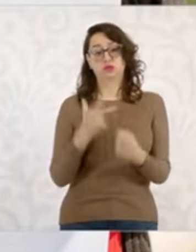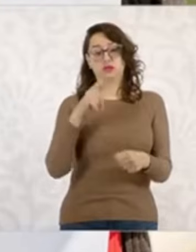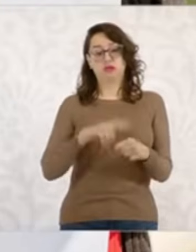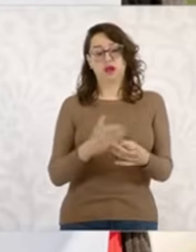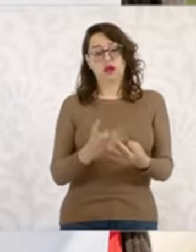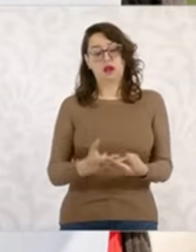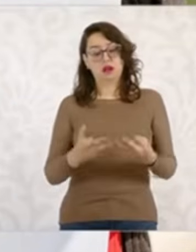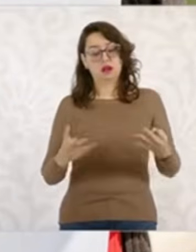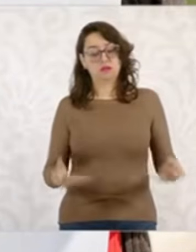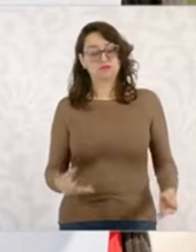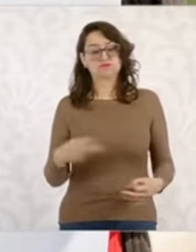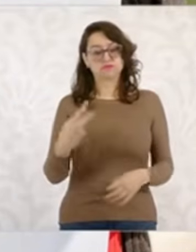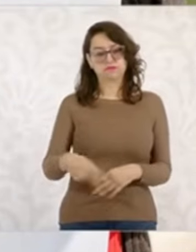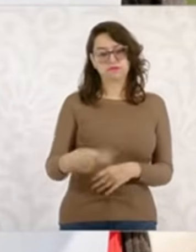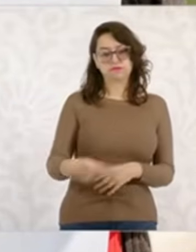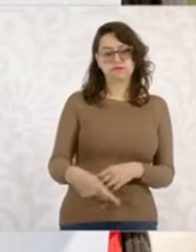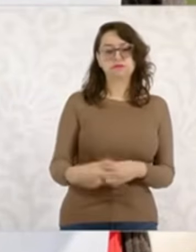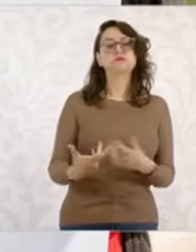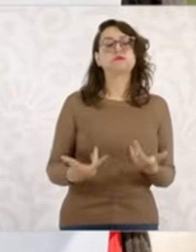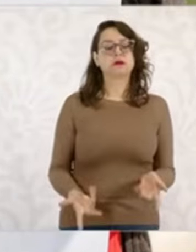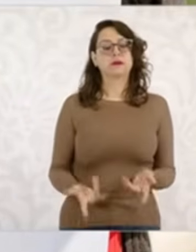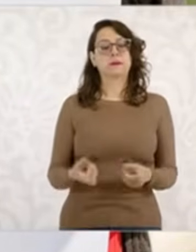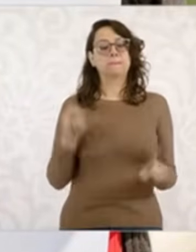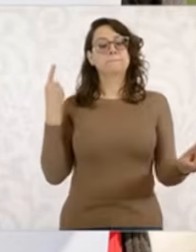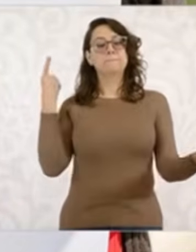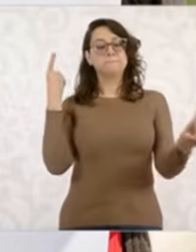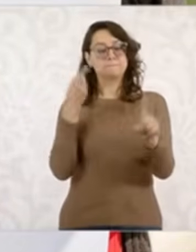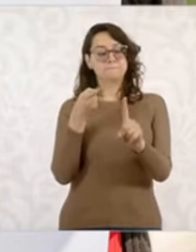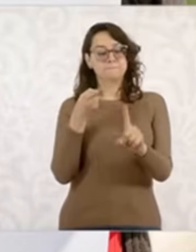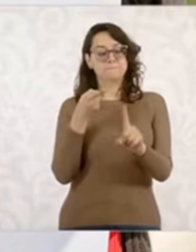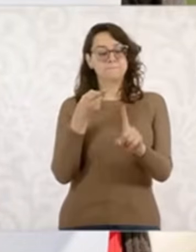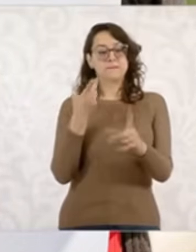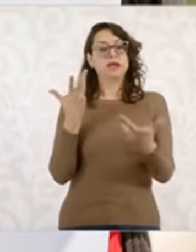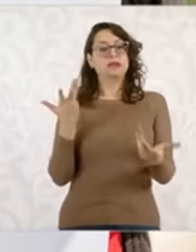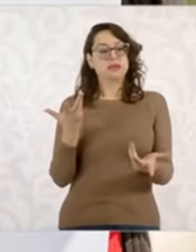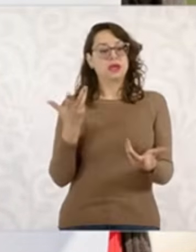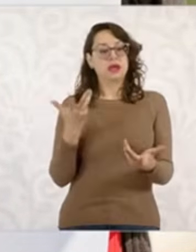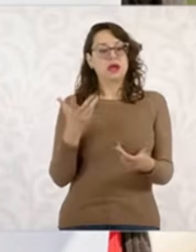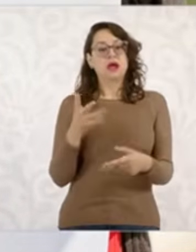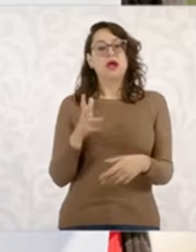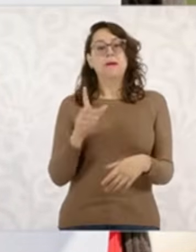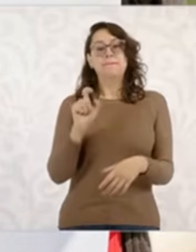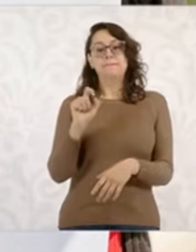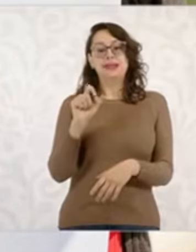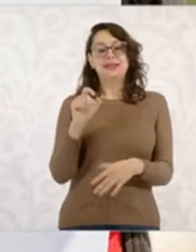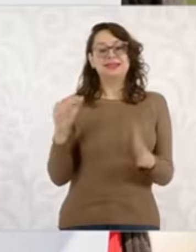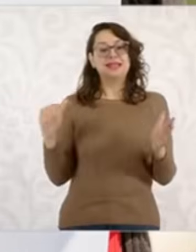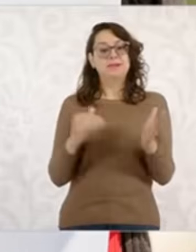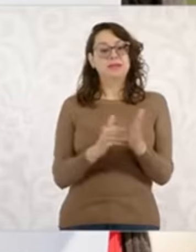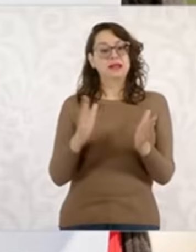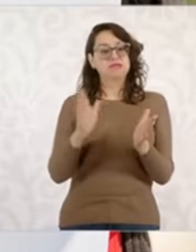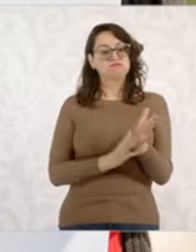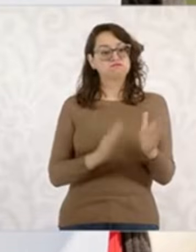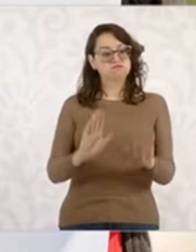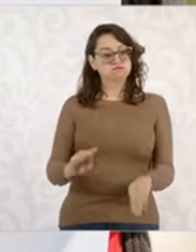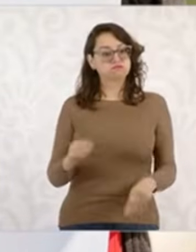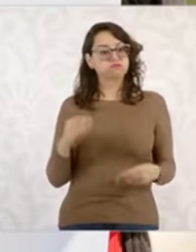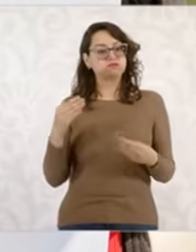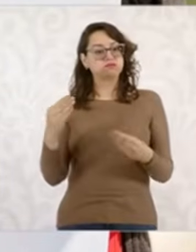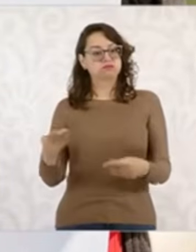este año, si bien la meta para el INSUS se alcanzó 20,000 escrituras, para este año se va